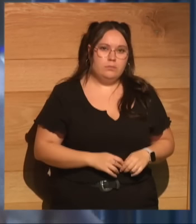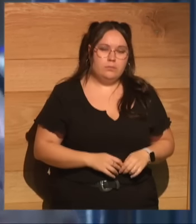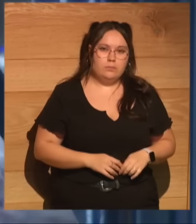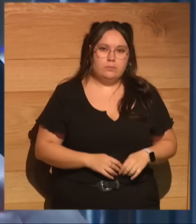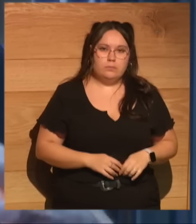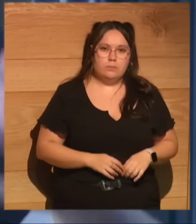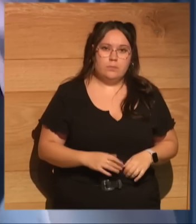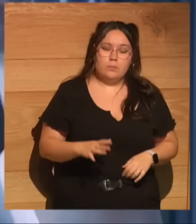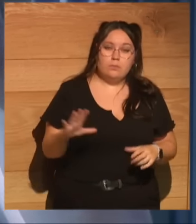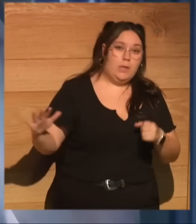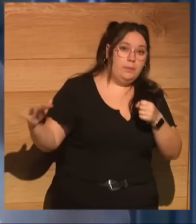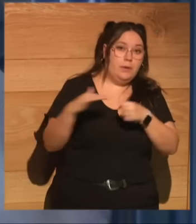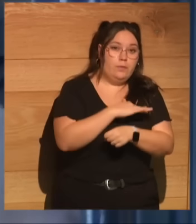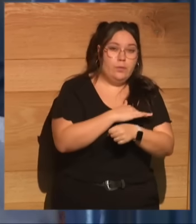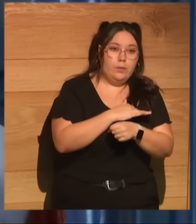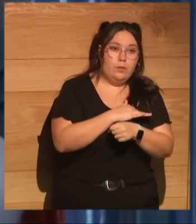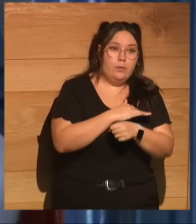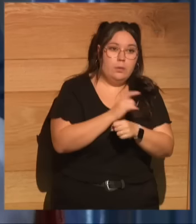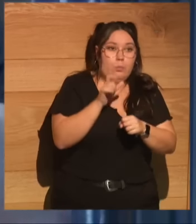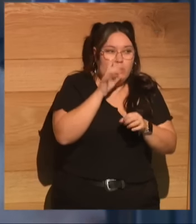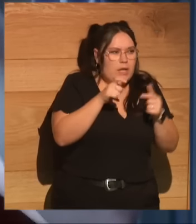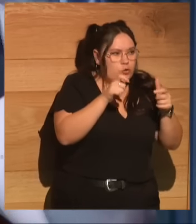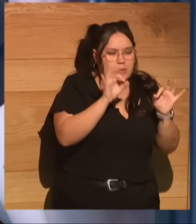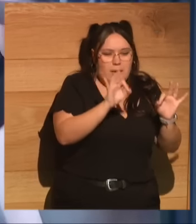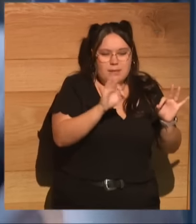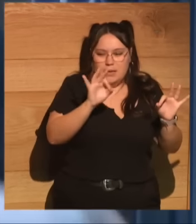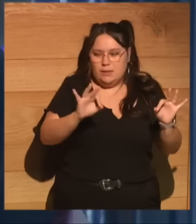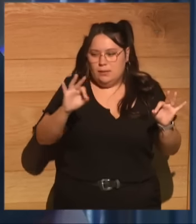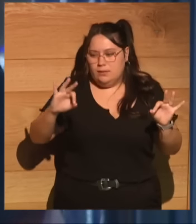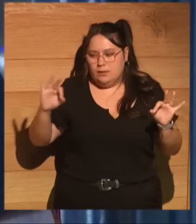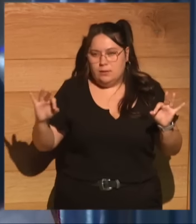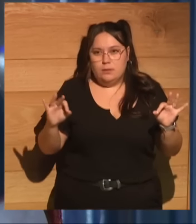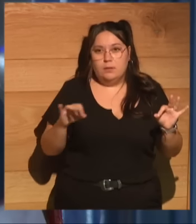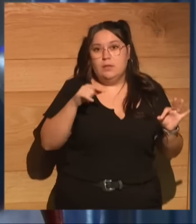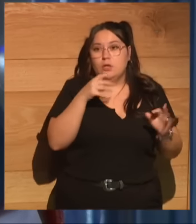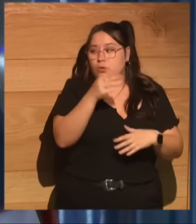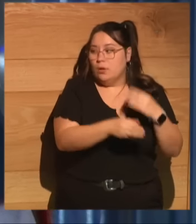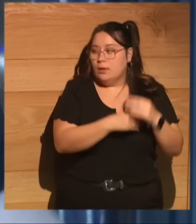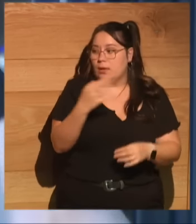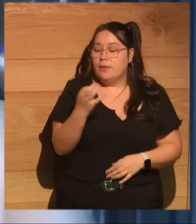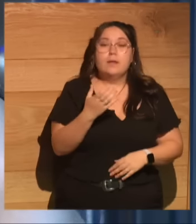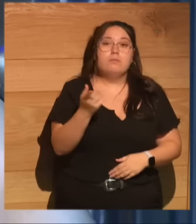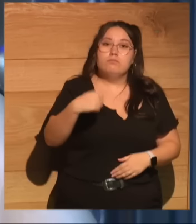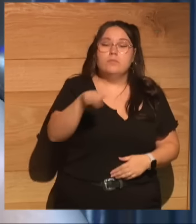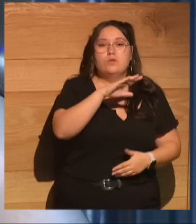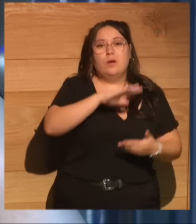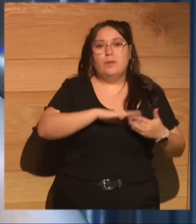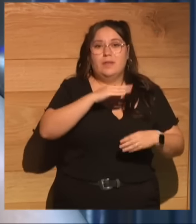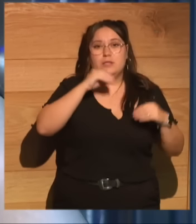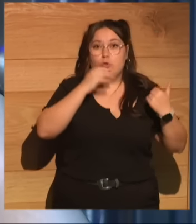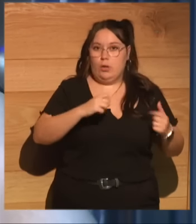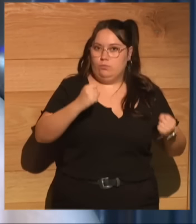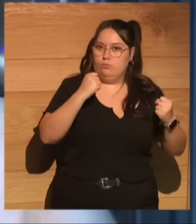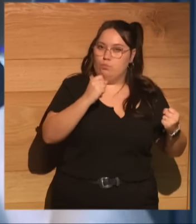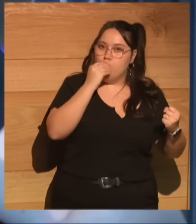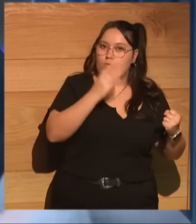narrativamente influida por. Esto va de esta forma, esto va de esta otra. Y eso hace que sean capaces de construir grandes historias